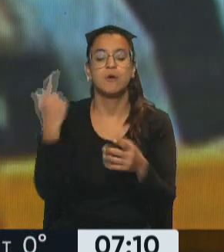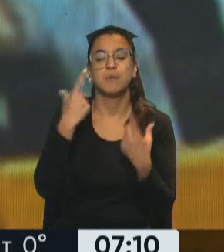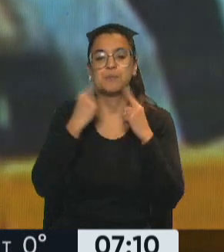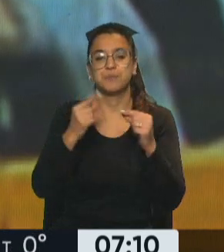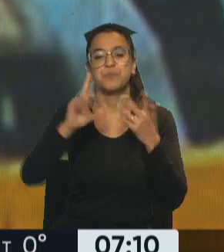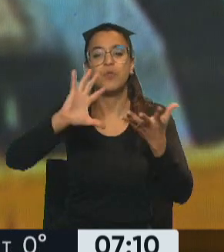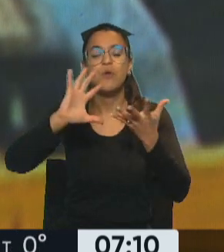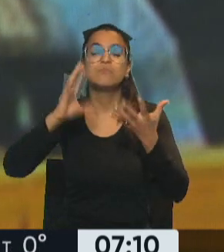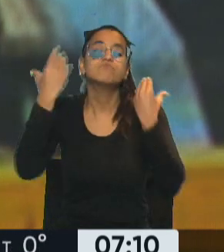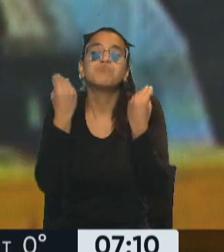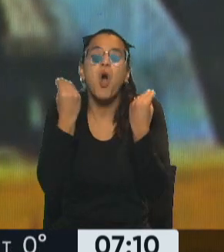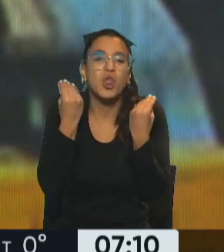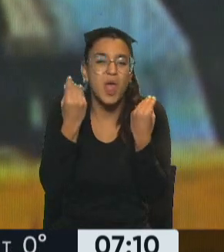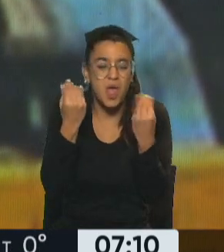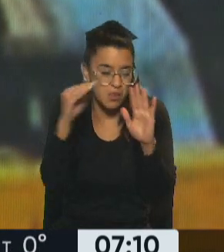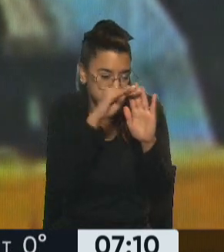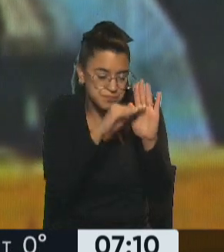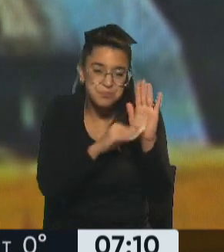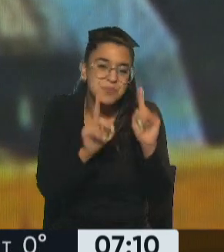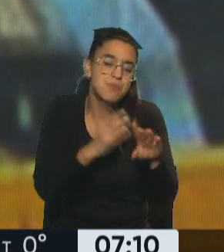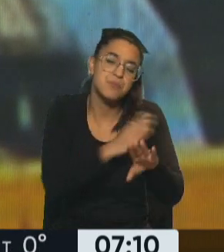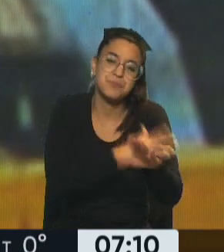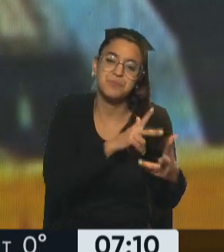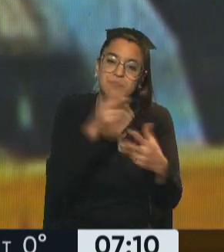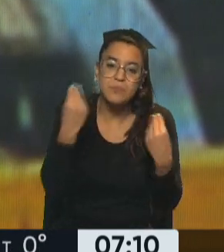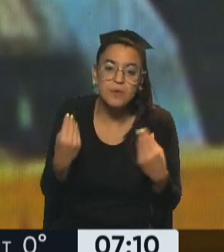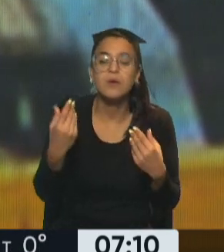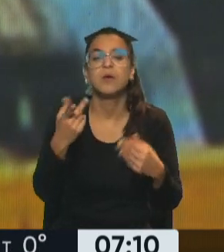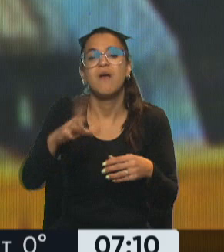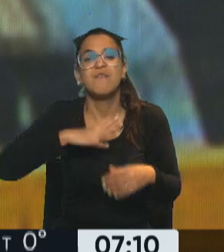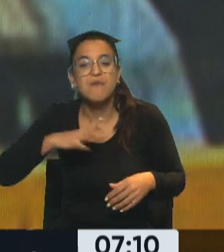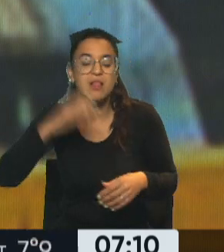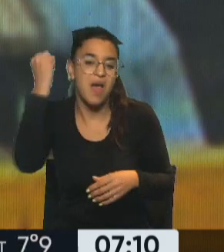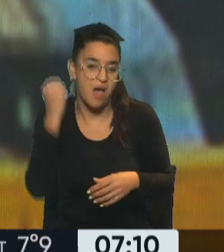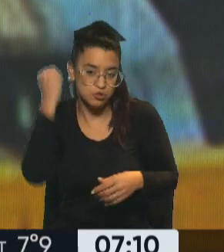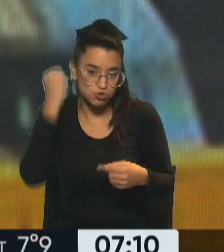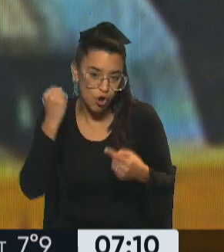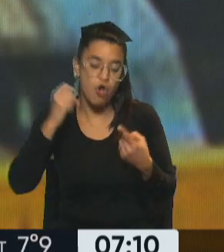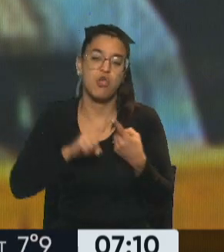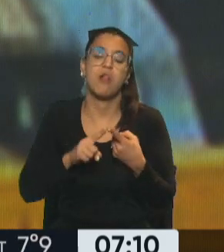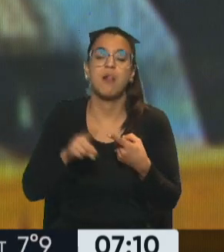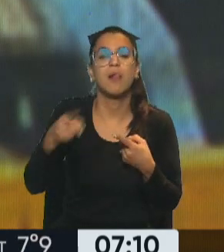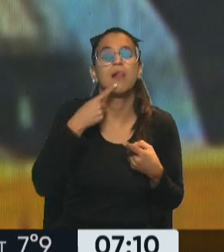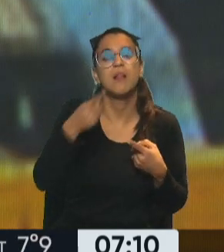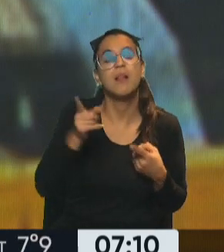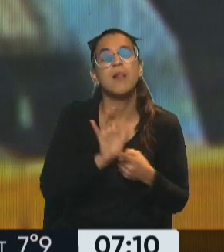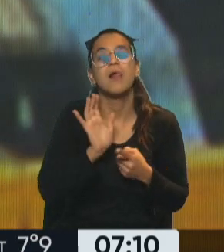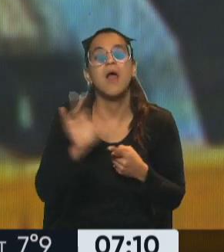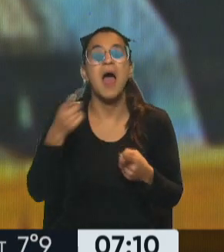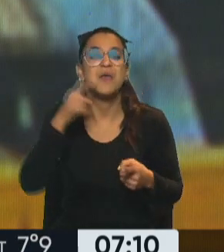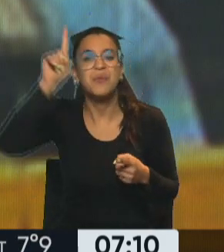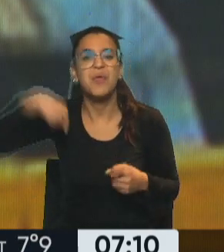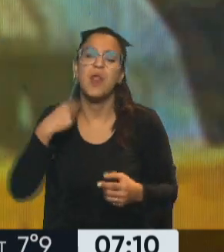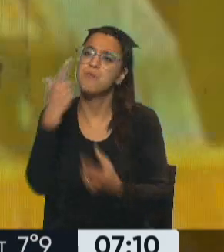Motivos concretos, sí, así como planteaban, un motivo muy atendible que era la falta de gasoil. Esto es lo que había desencadenado el